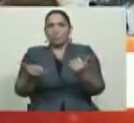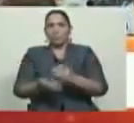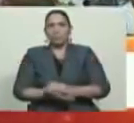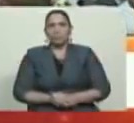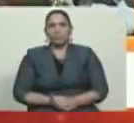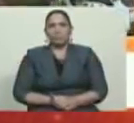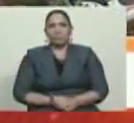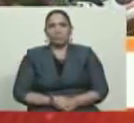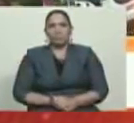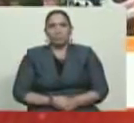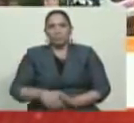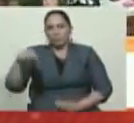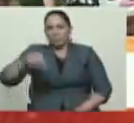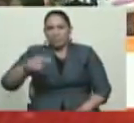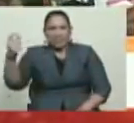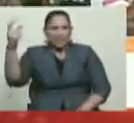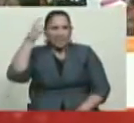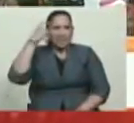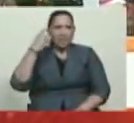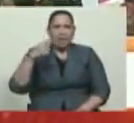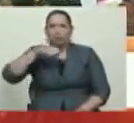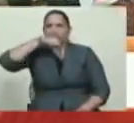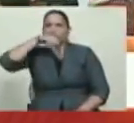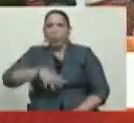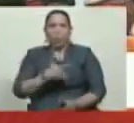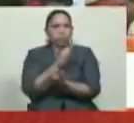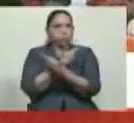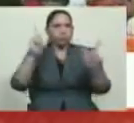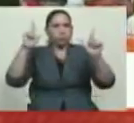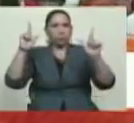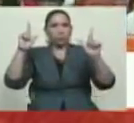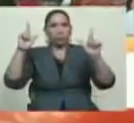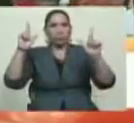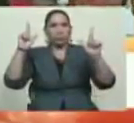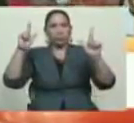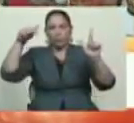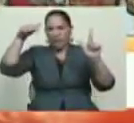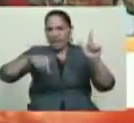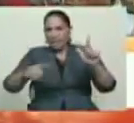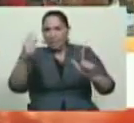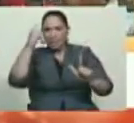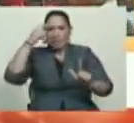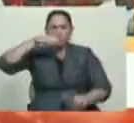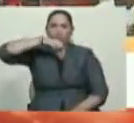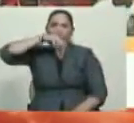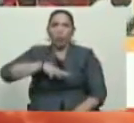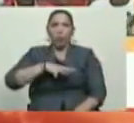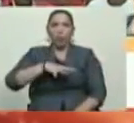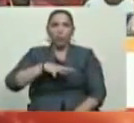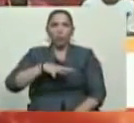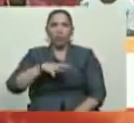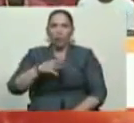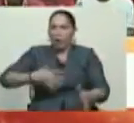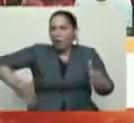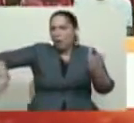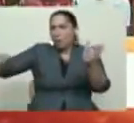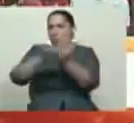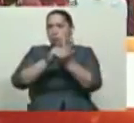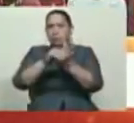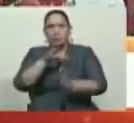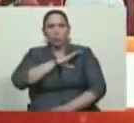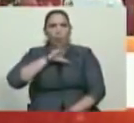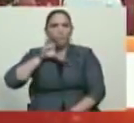en este día histórico de liberación en este día histórico de reafirmación de la